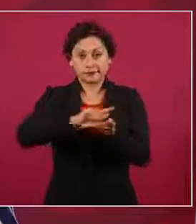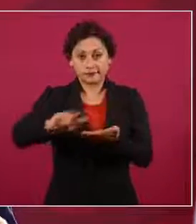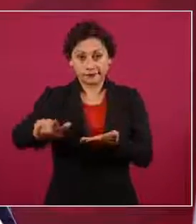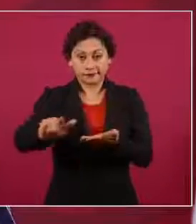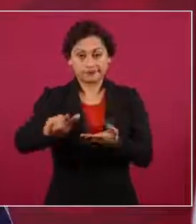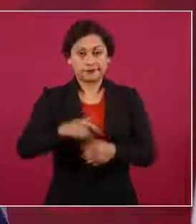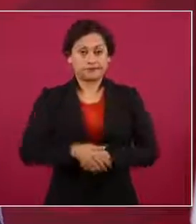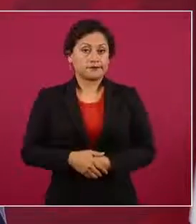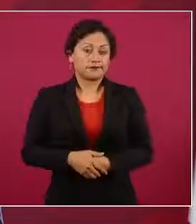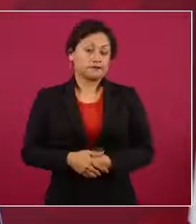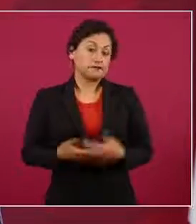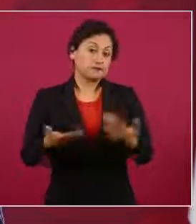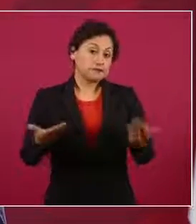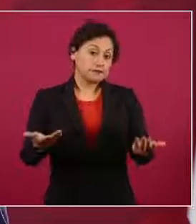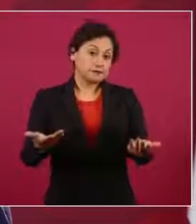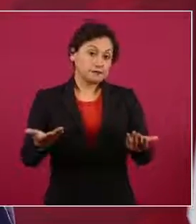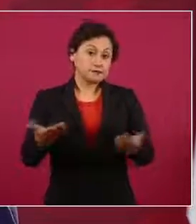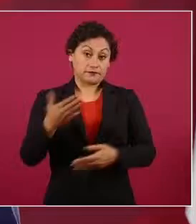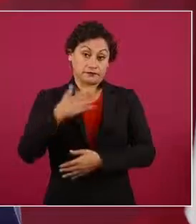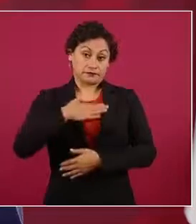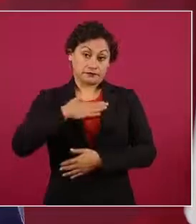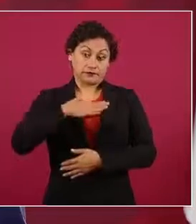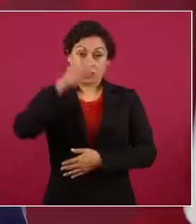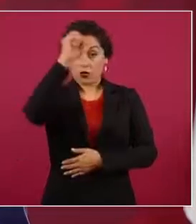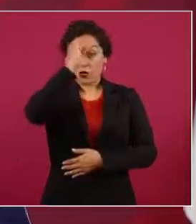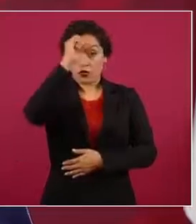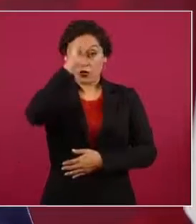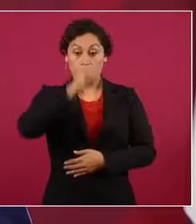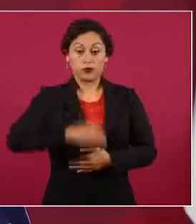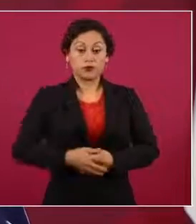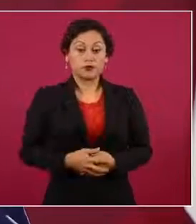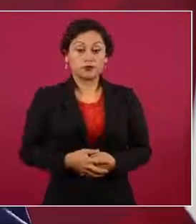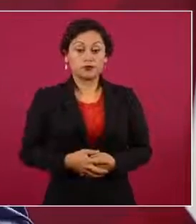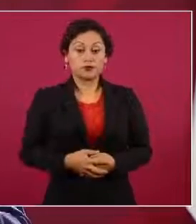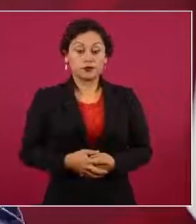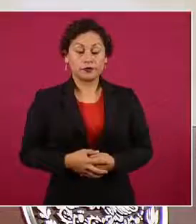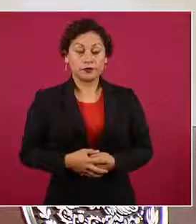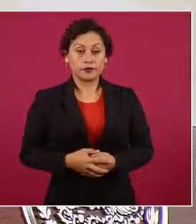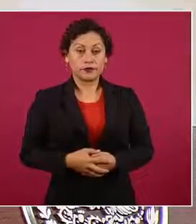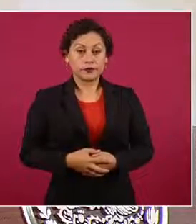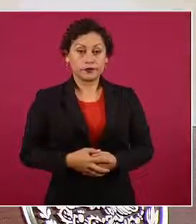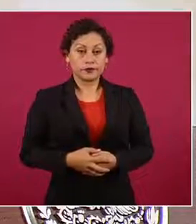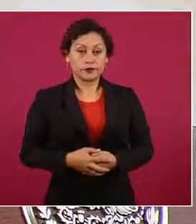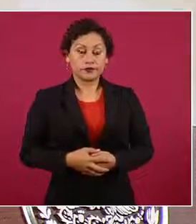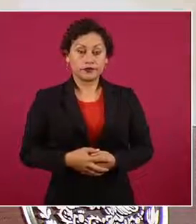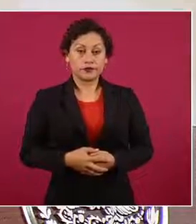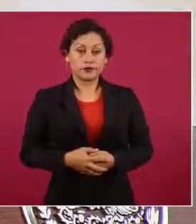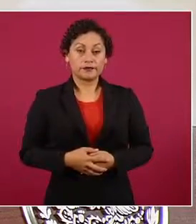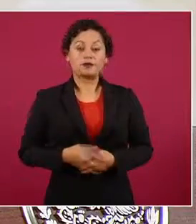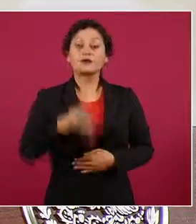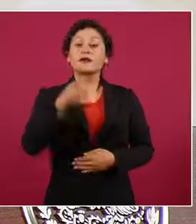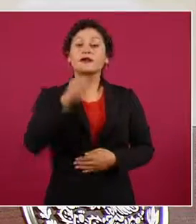Eso es lo que yo considero. Y que si